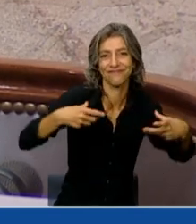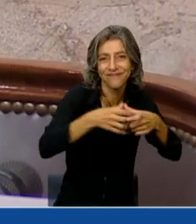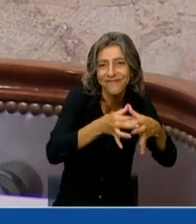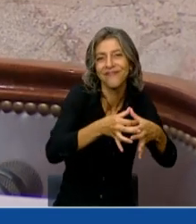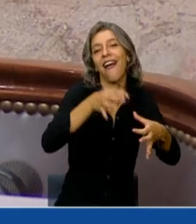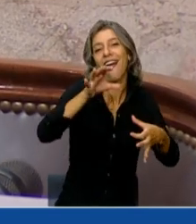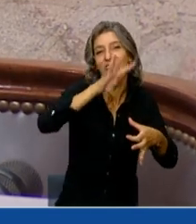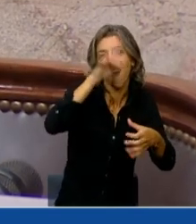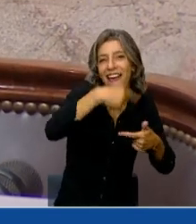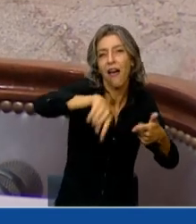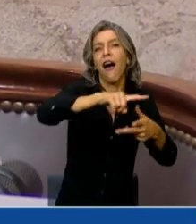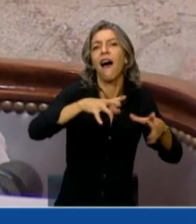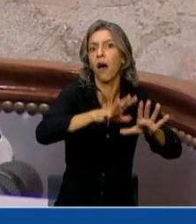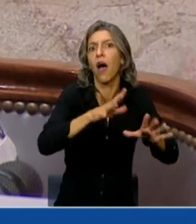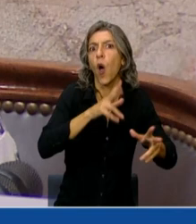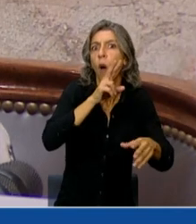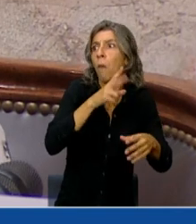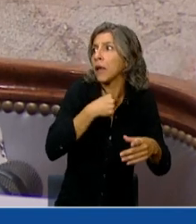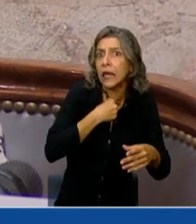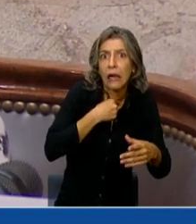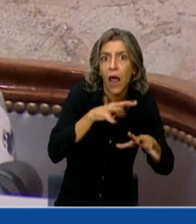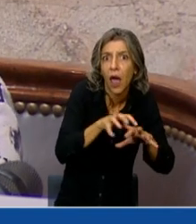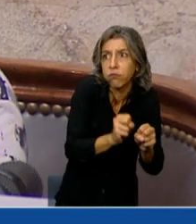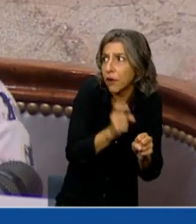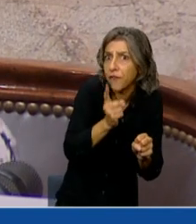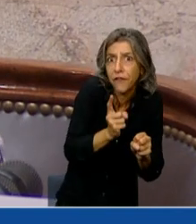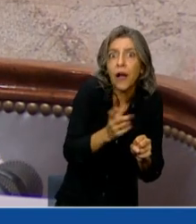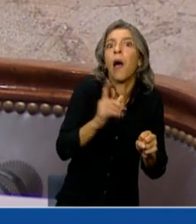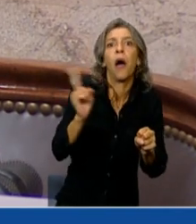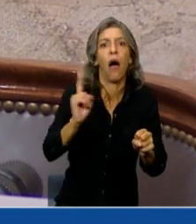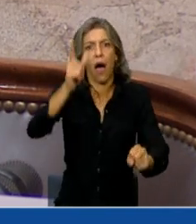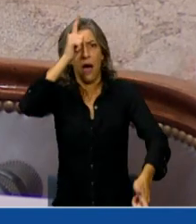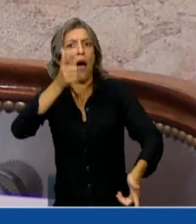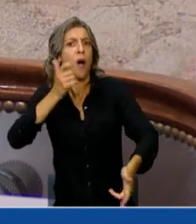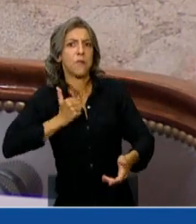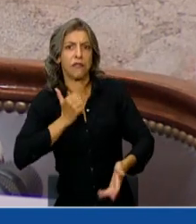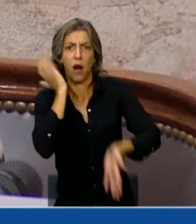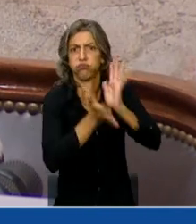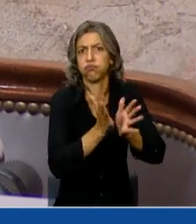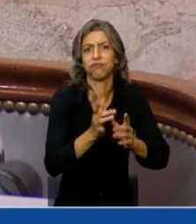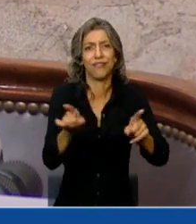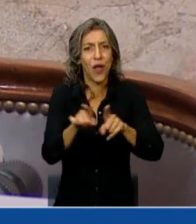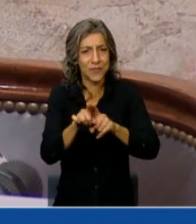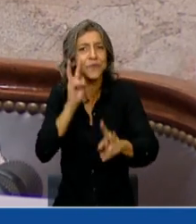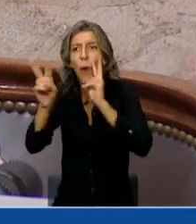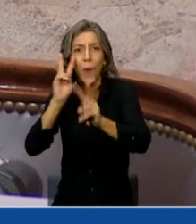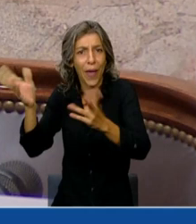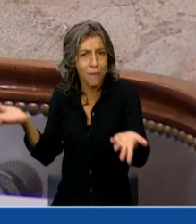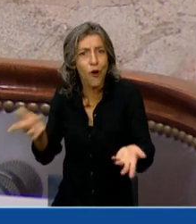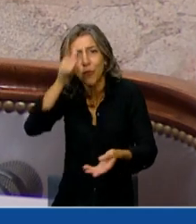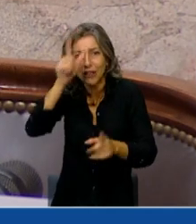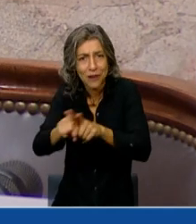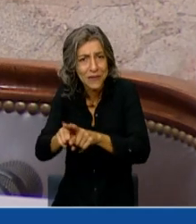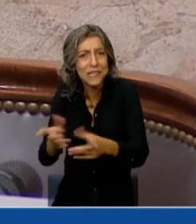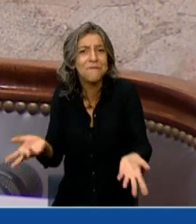movilizaciones populares, vemos una continuidad que es muy peligrosa. Este régimen democrático no tiene mucho